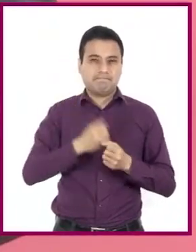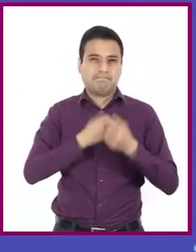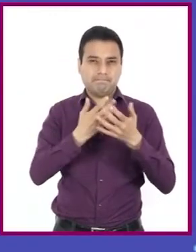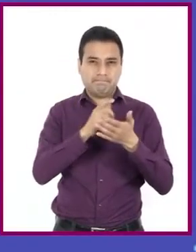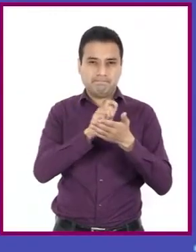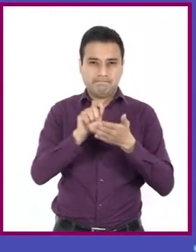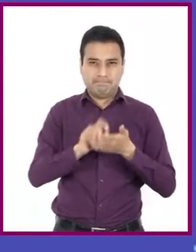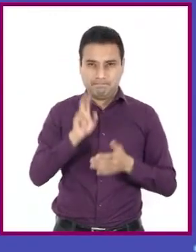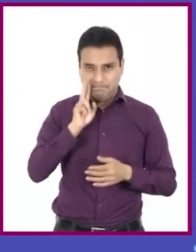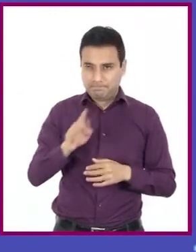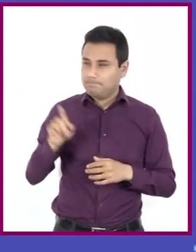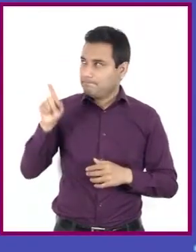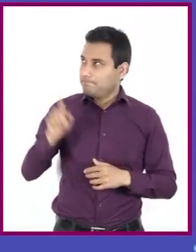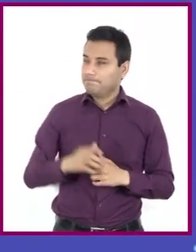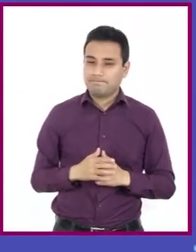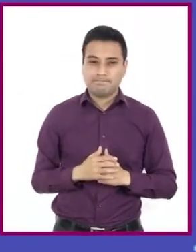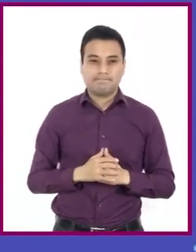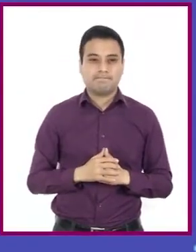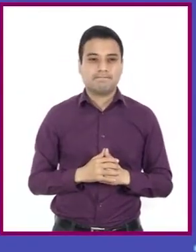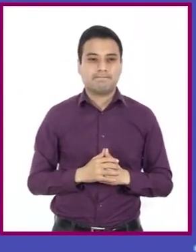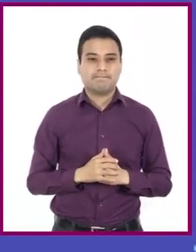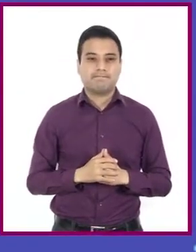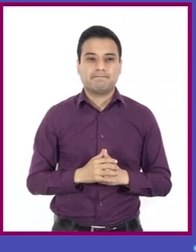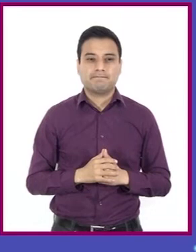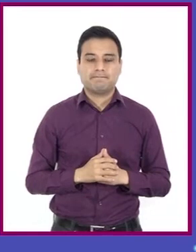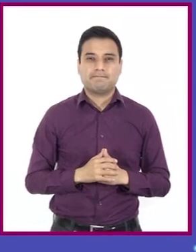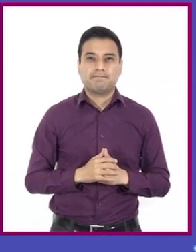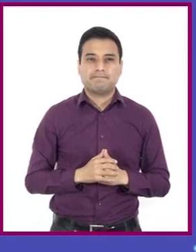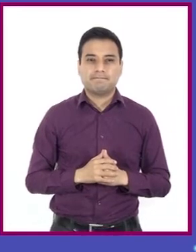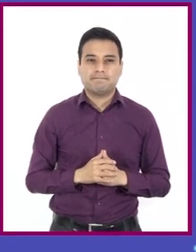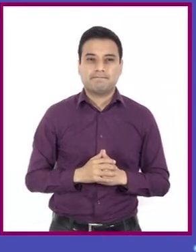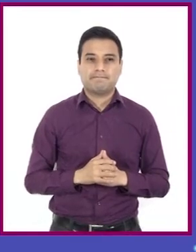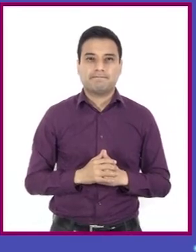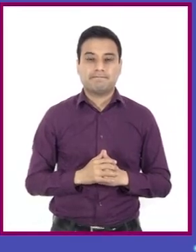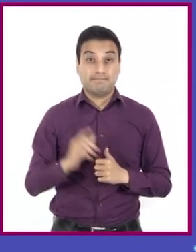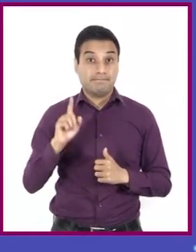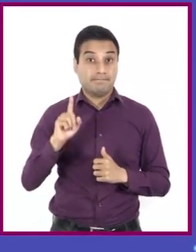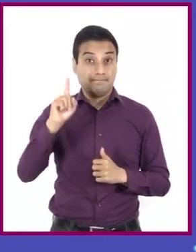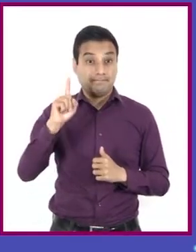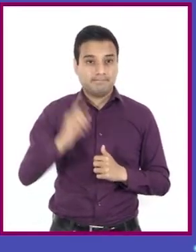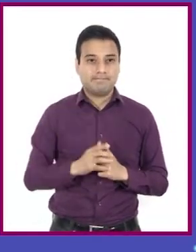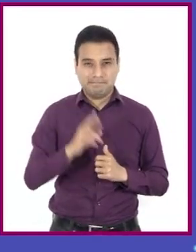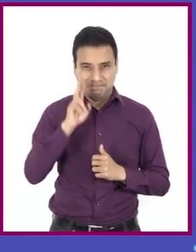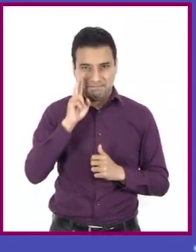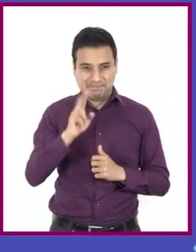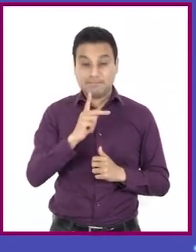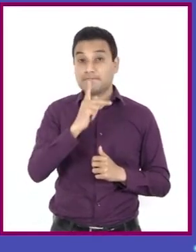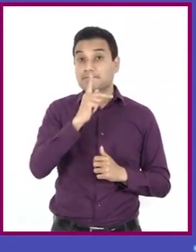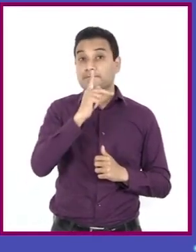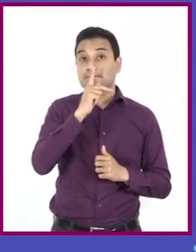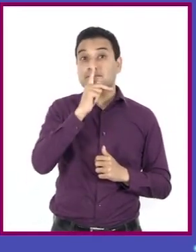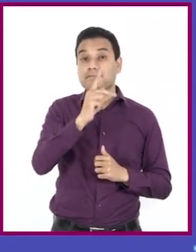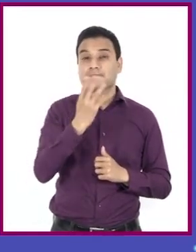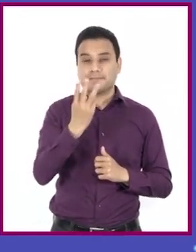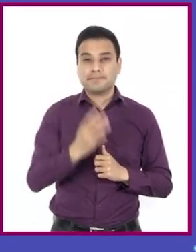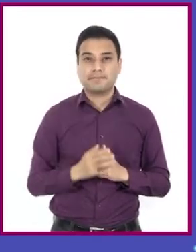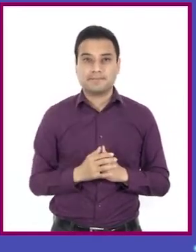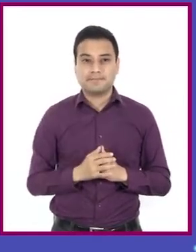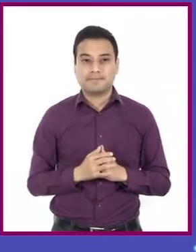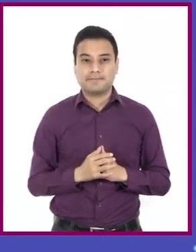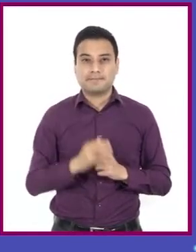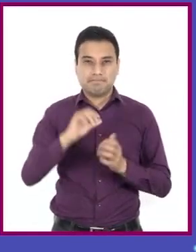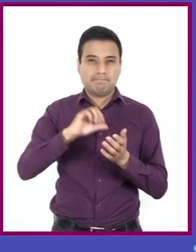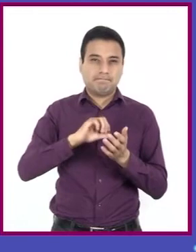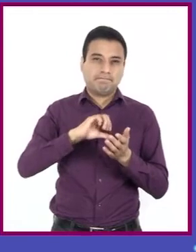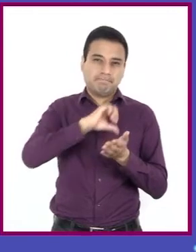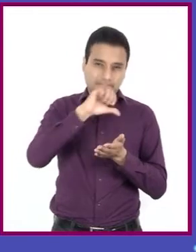palabra. En la parte superior podemos observar que son 3 palabras al inicio, al centro y al